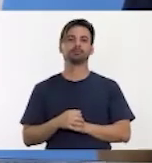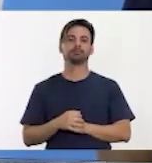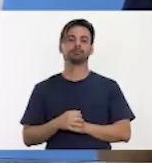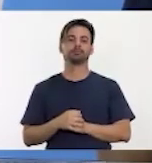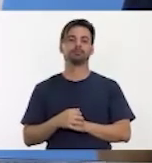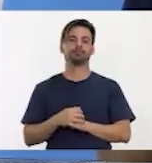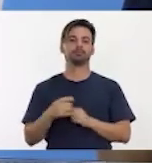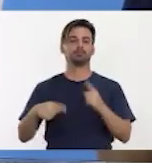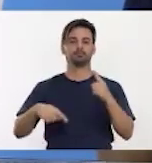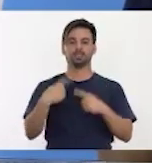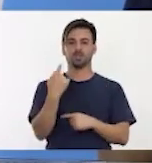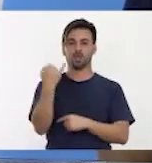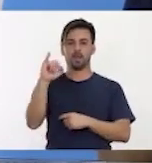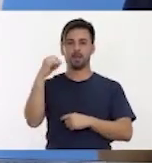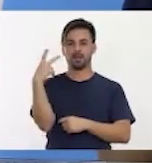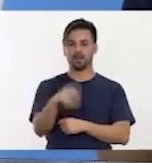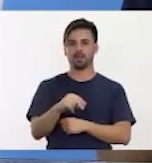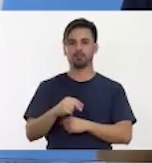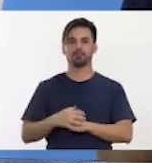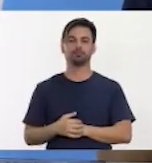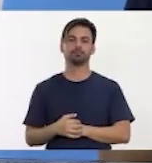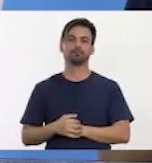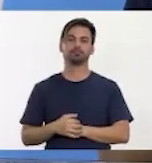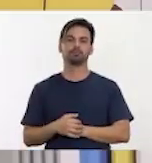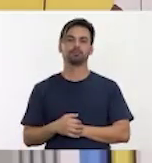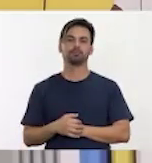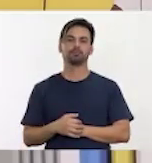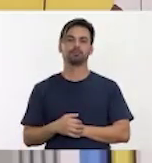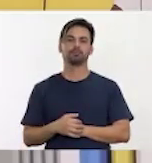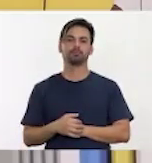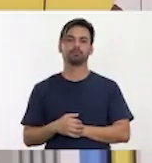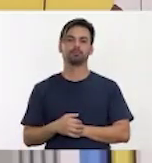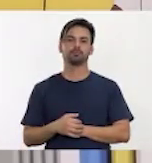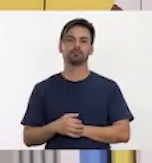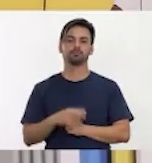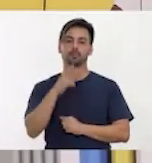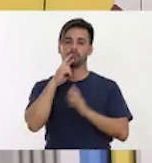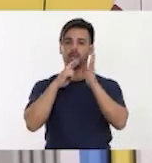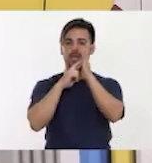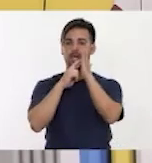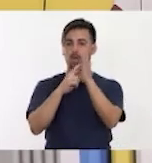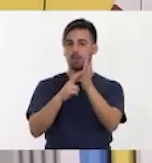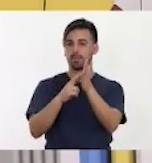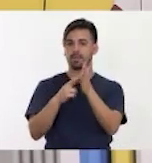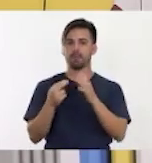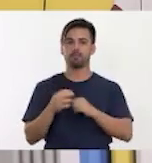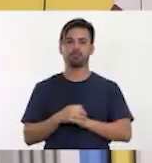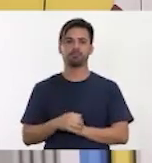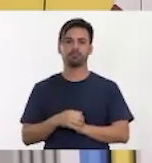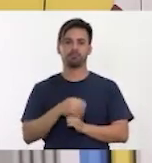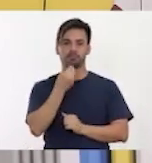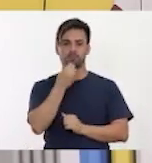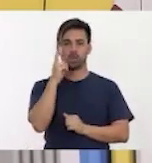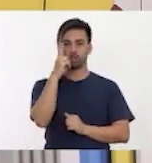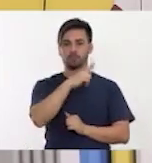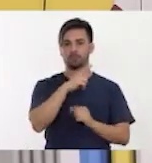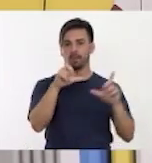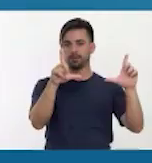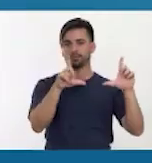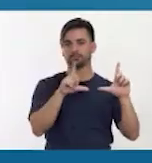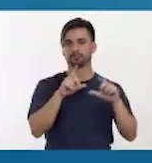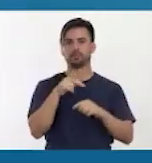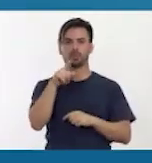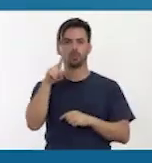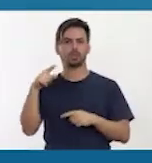popular, agrario y antiimperialista. Les recomendamos, como pueden observar en pantalla,